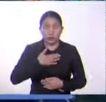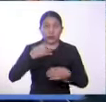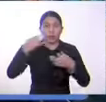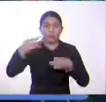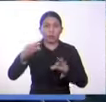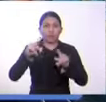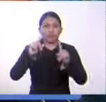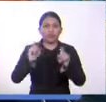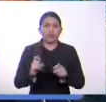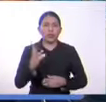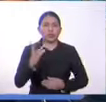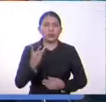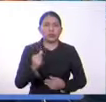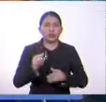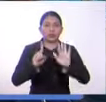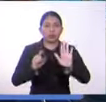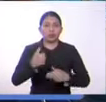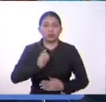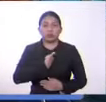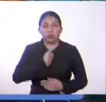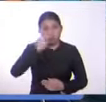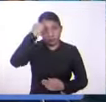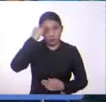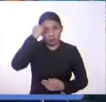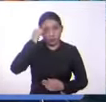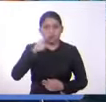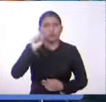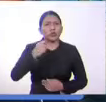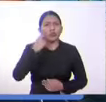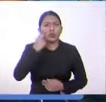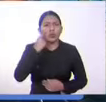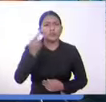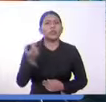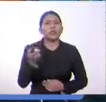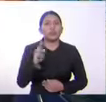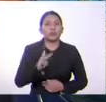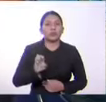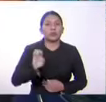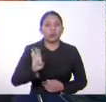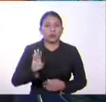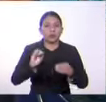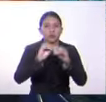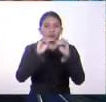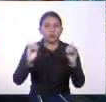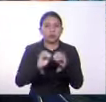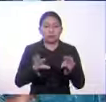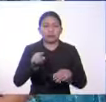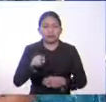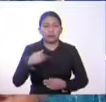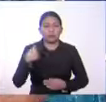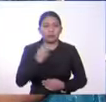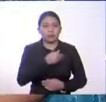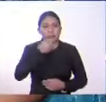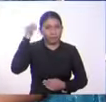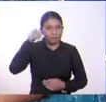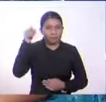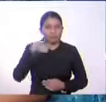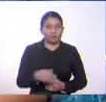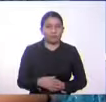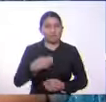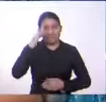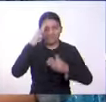estar desarrollando de autoaprendizaje, y esta la pueden encontrar en la página web del Ministerio de Educación. Y aparte de eso, también saludamos a todas las personas